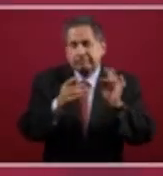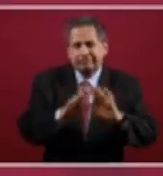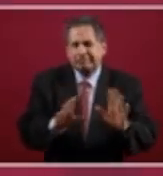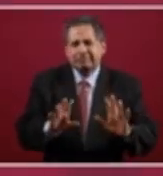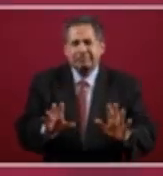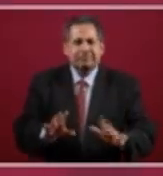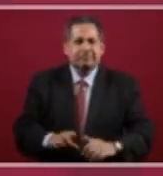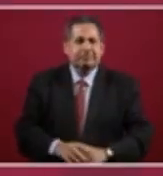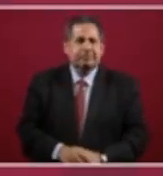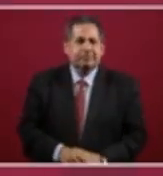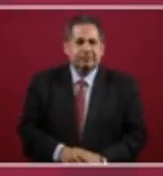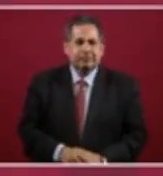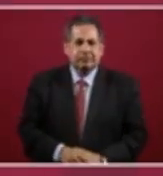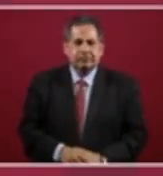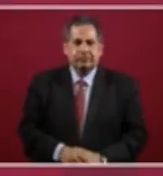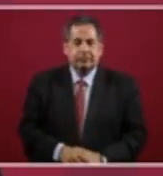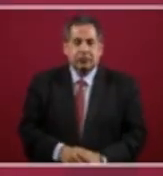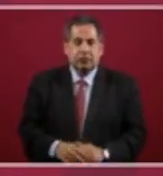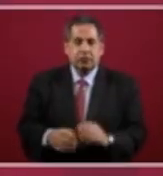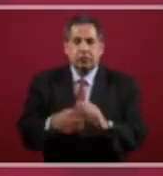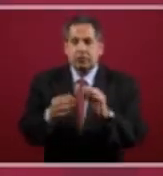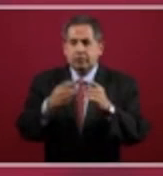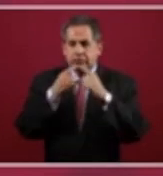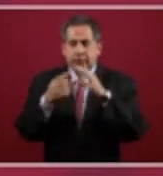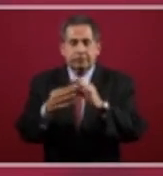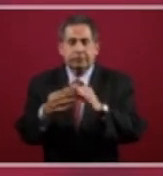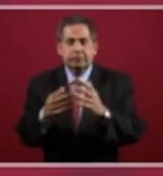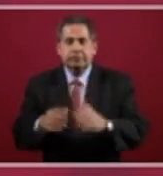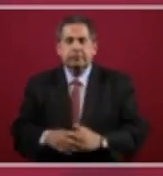sea, les pido que